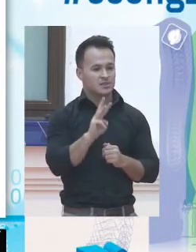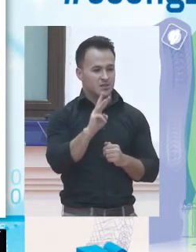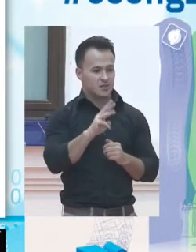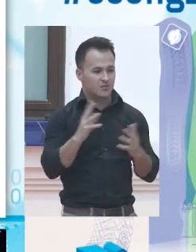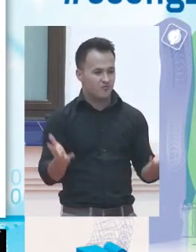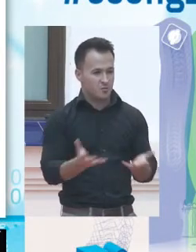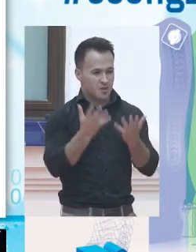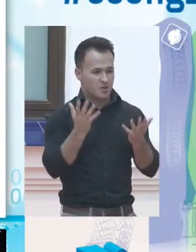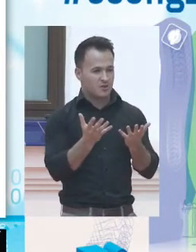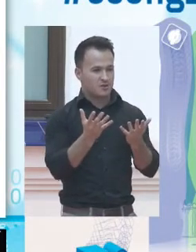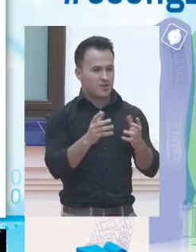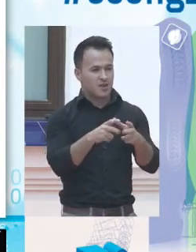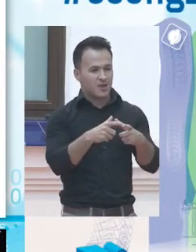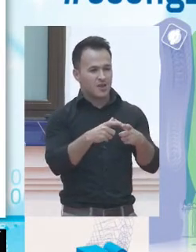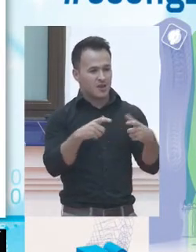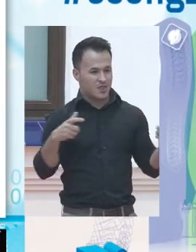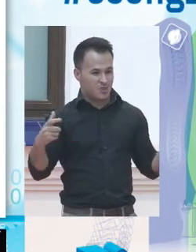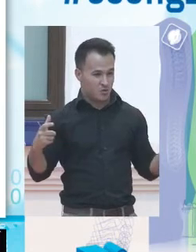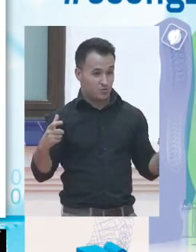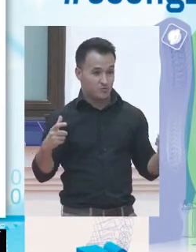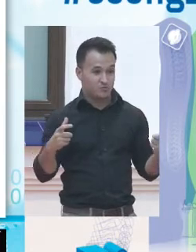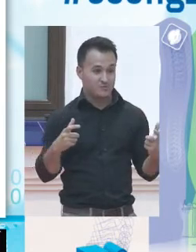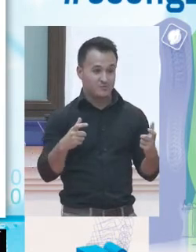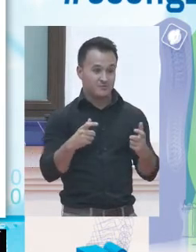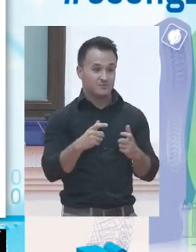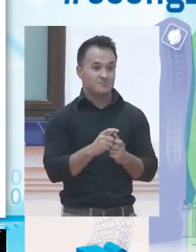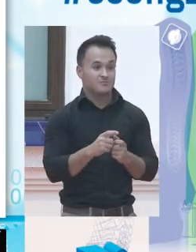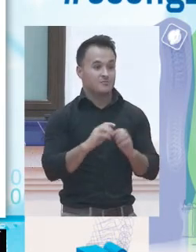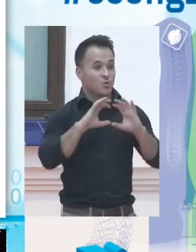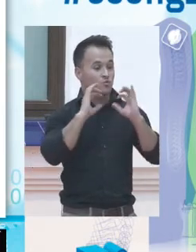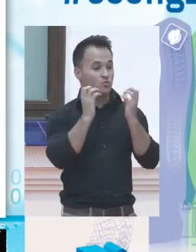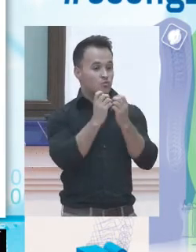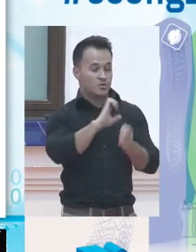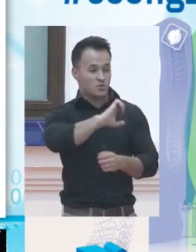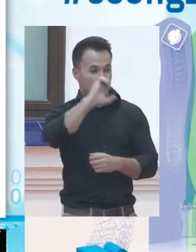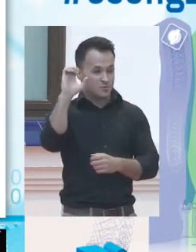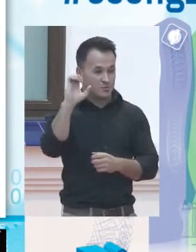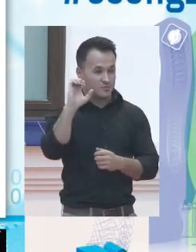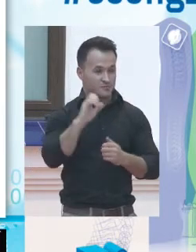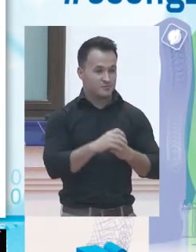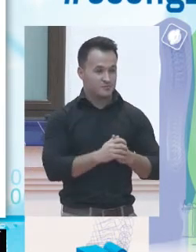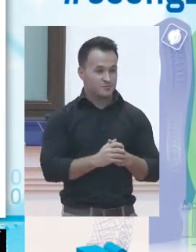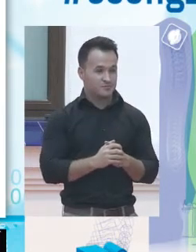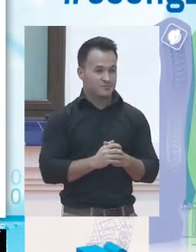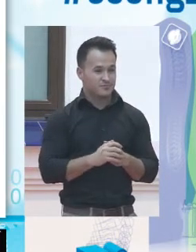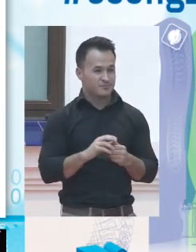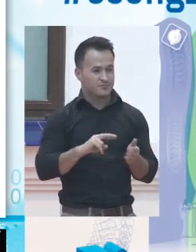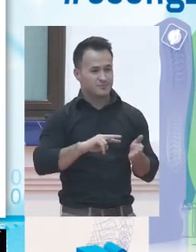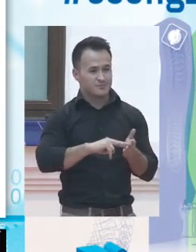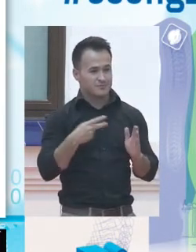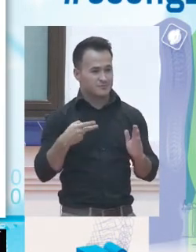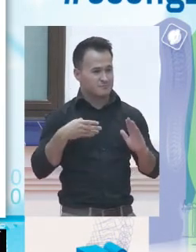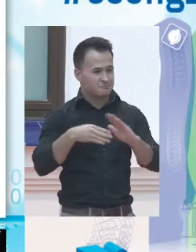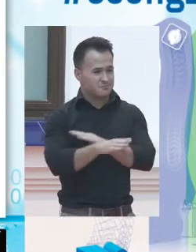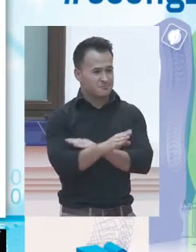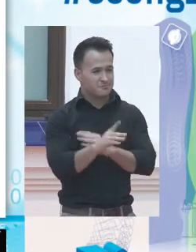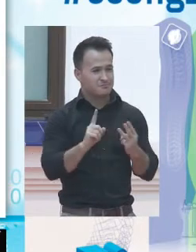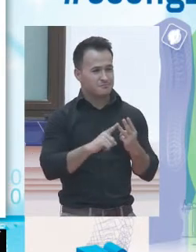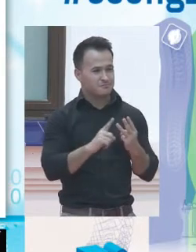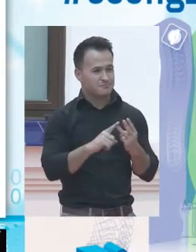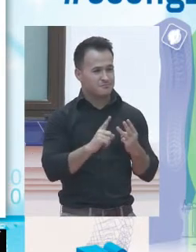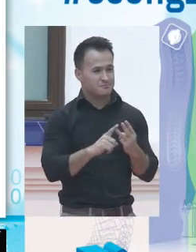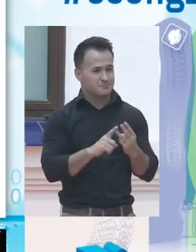el crecimiento de las empresas europeas, que no de las de fuera de la Unión Europea, mediante la habilitación, permitiendo